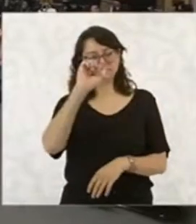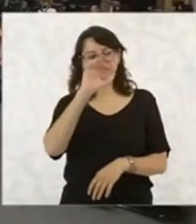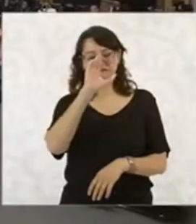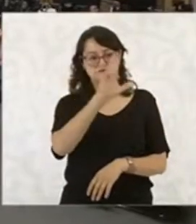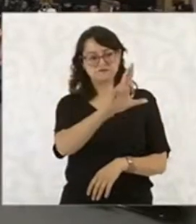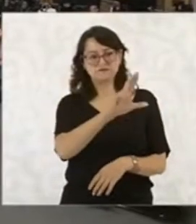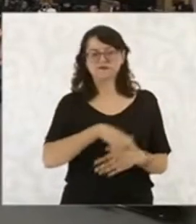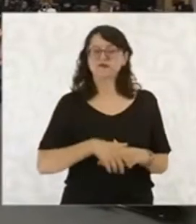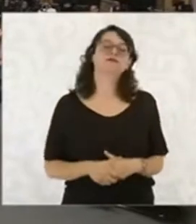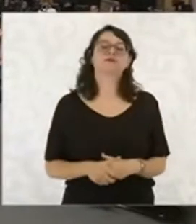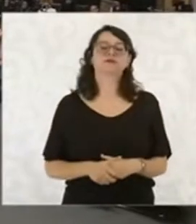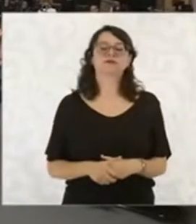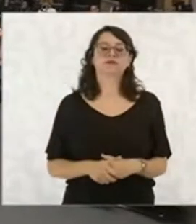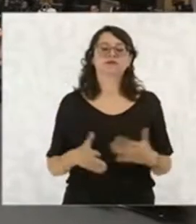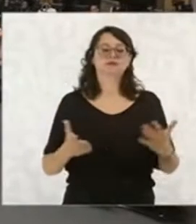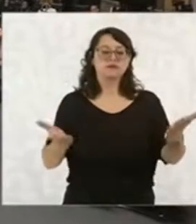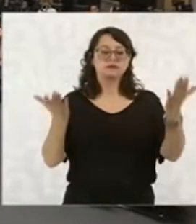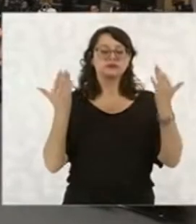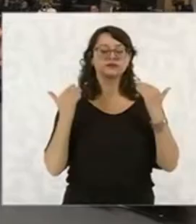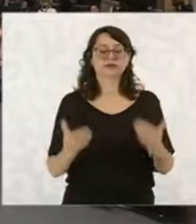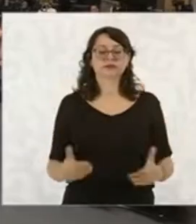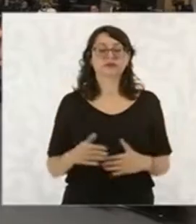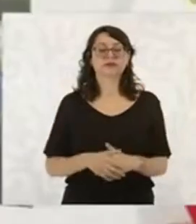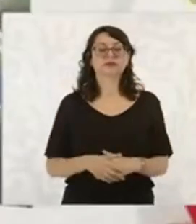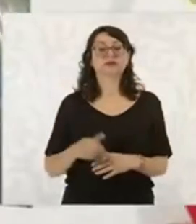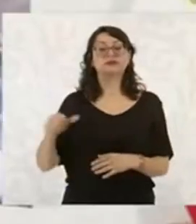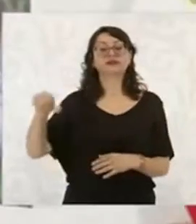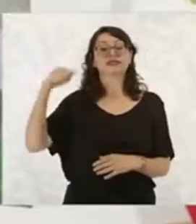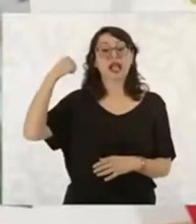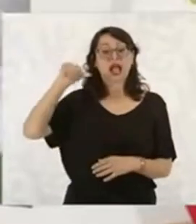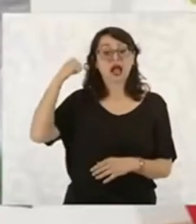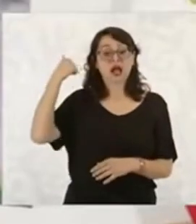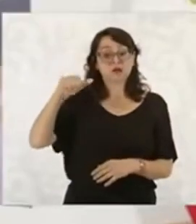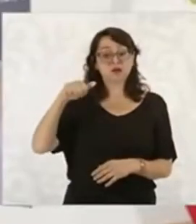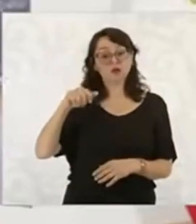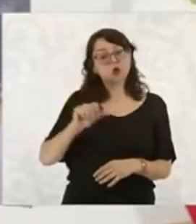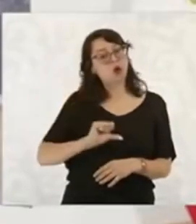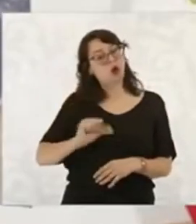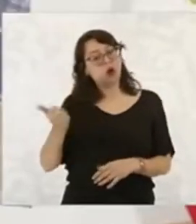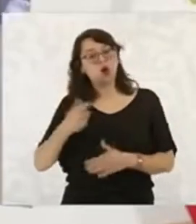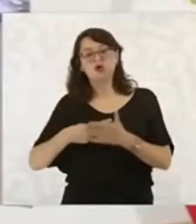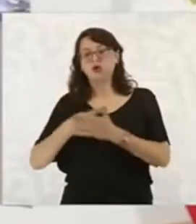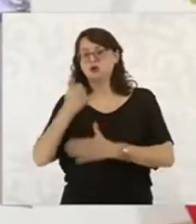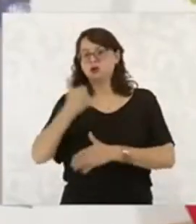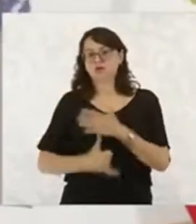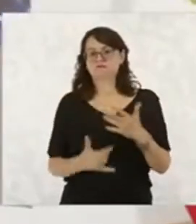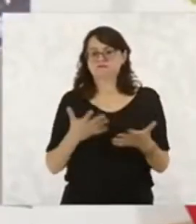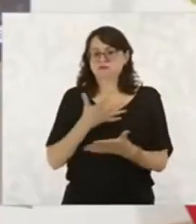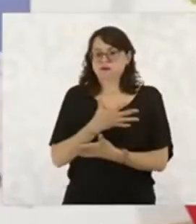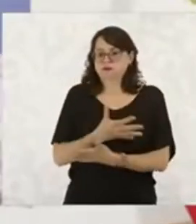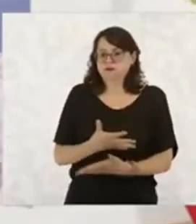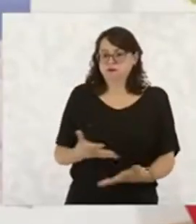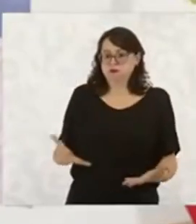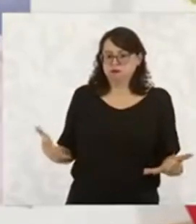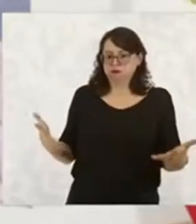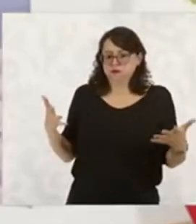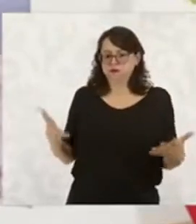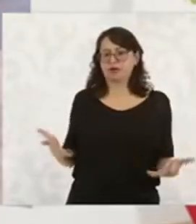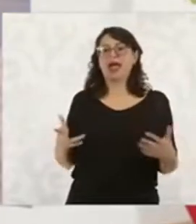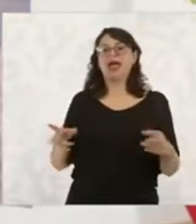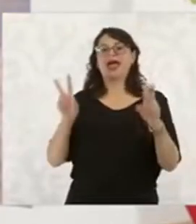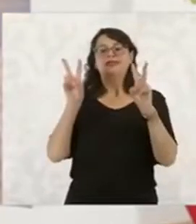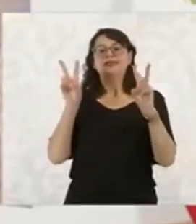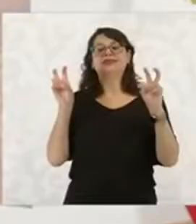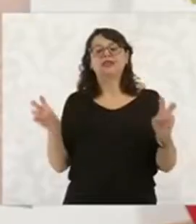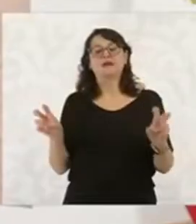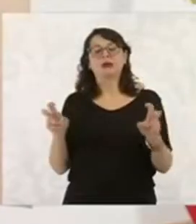por favor. En Acapulco se lleva a cabo un gran proyecto. Es un proyecto integral con una inversión del